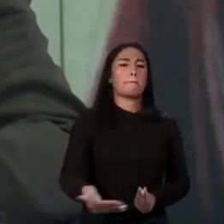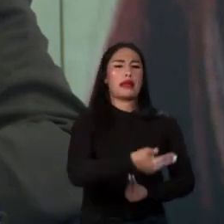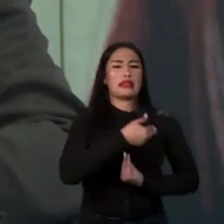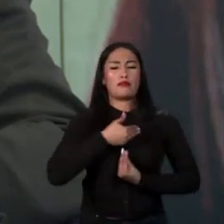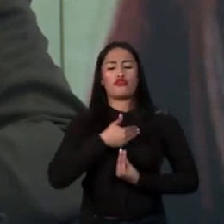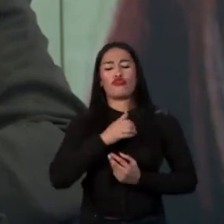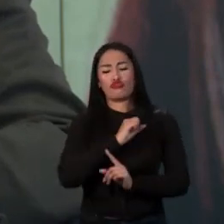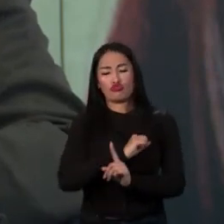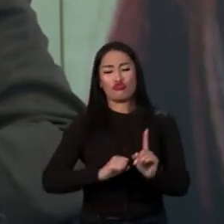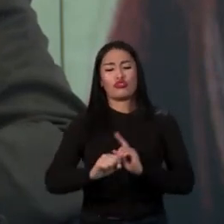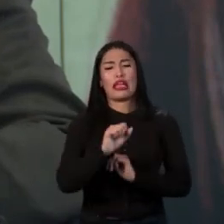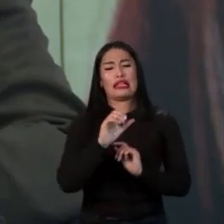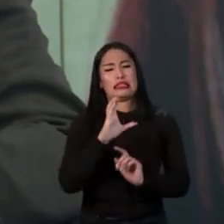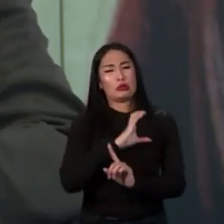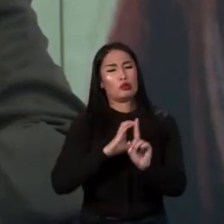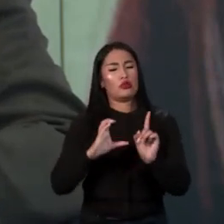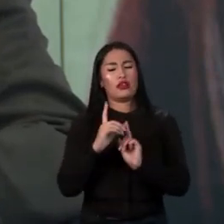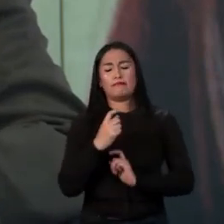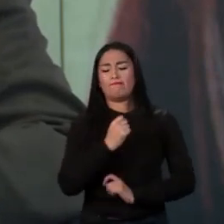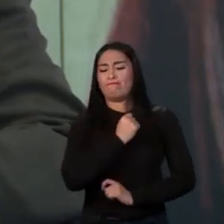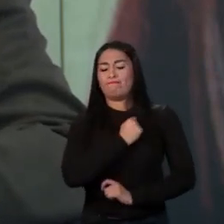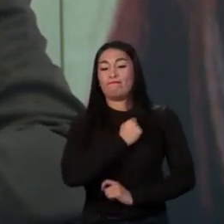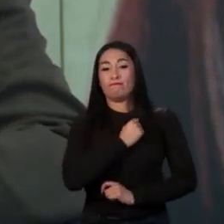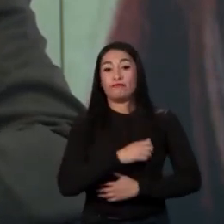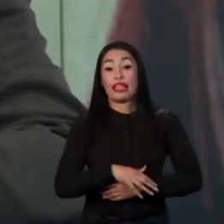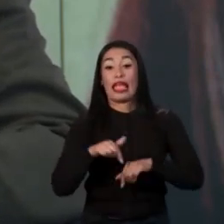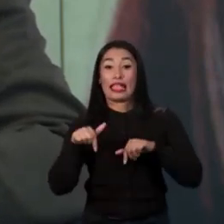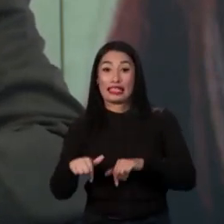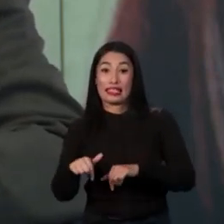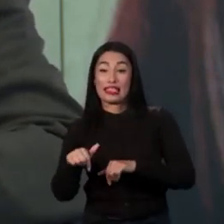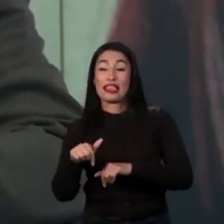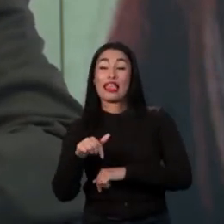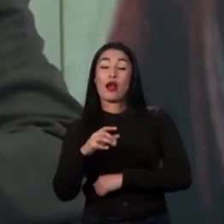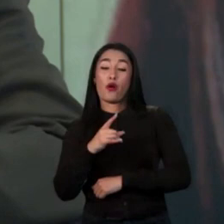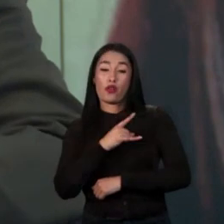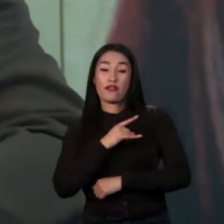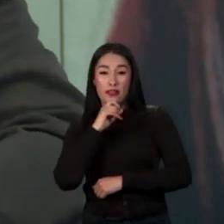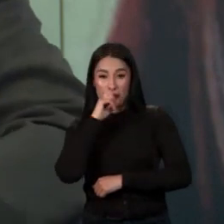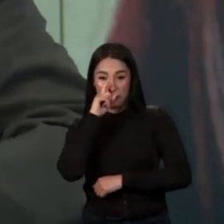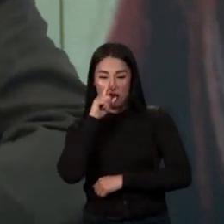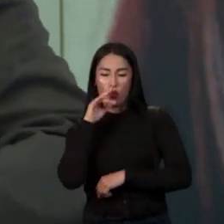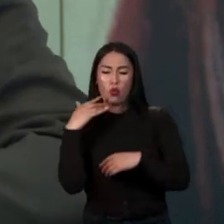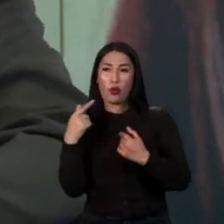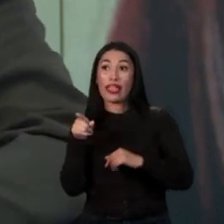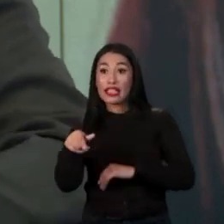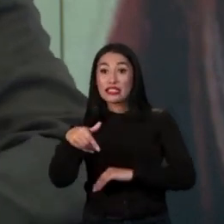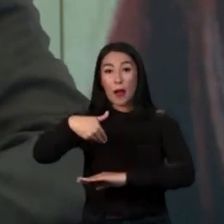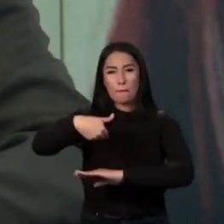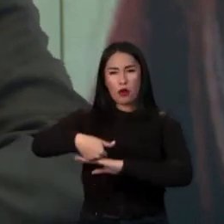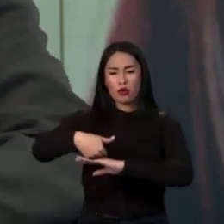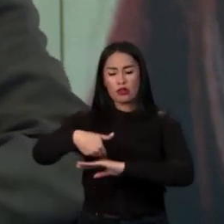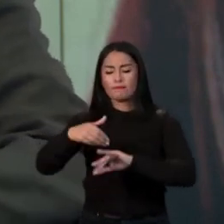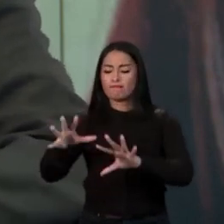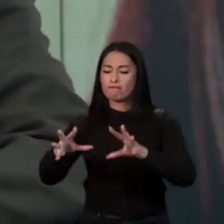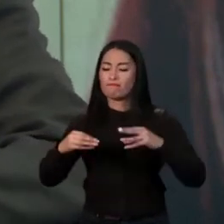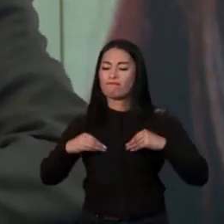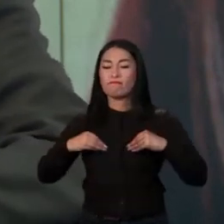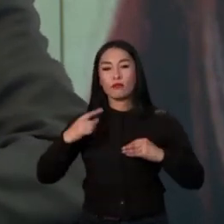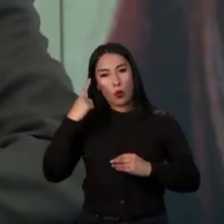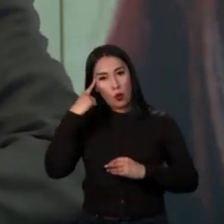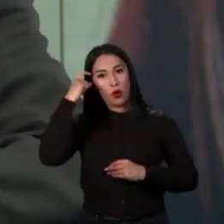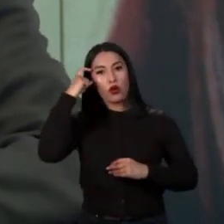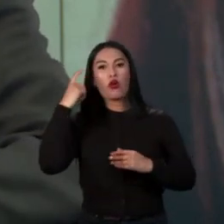cultural. En el caso de la Javeriana, hemos asumido este reto desde la formulación de